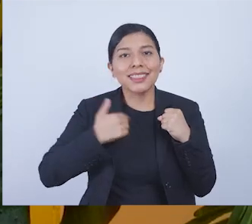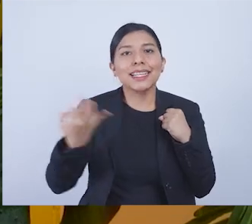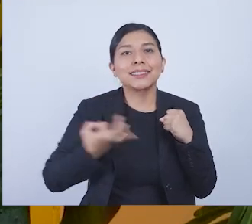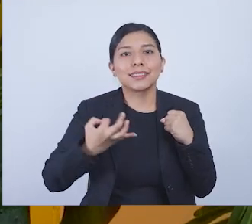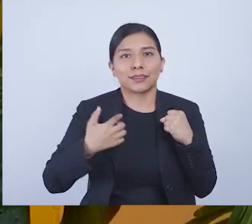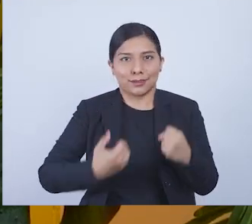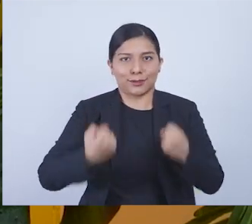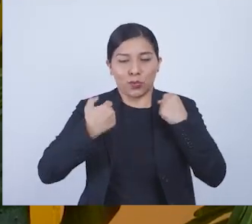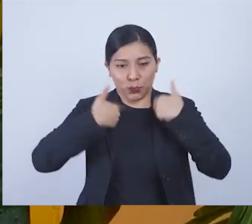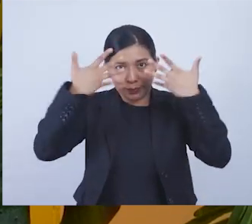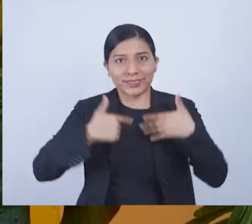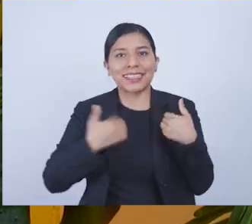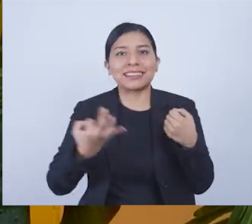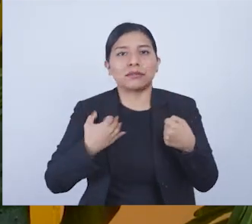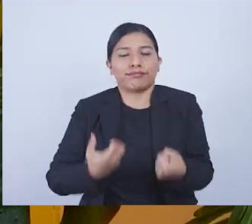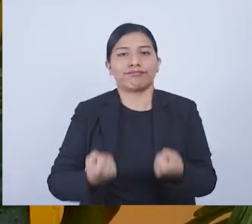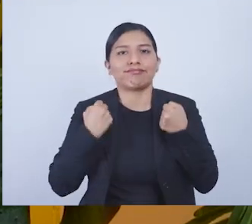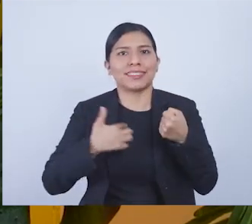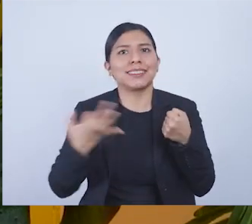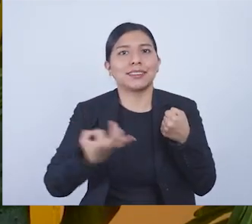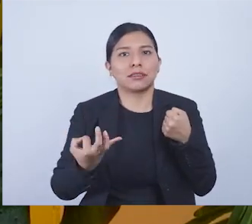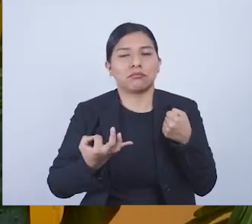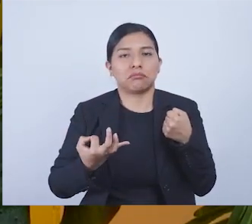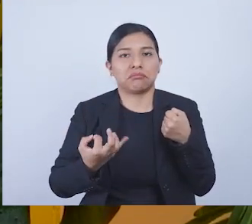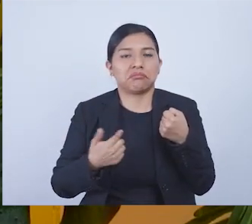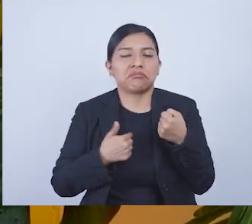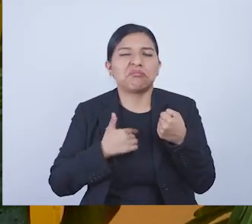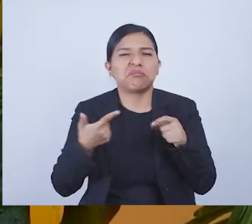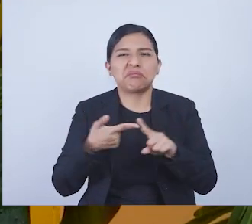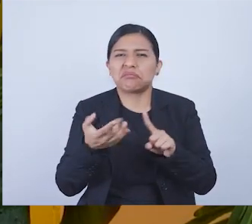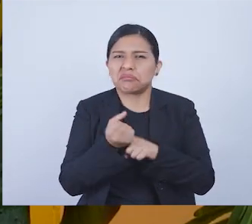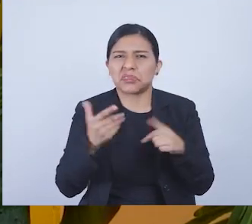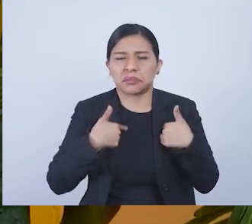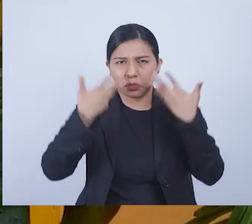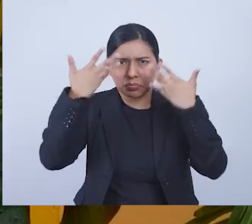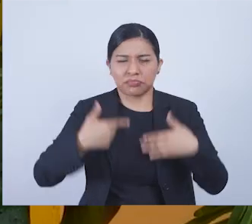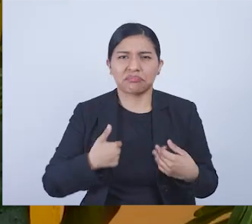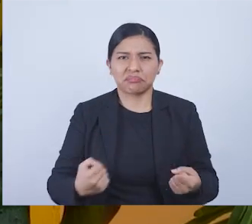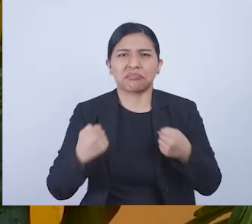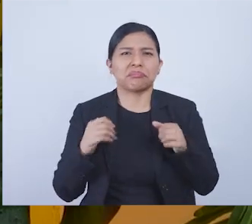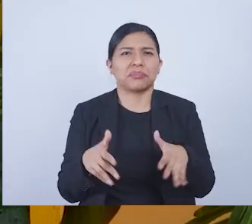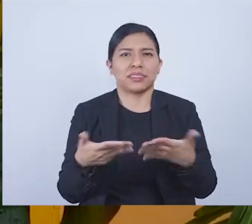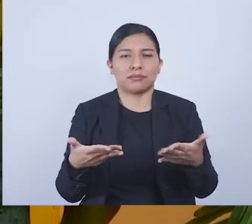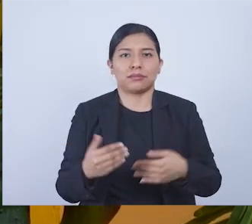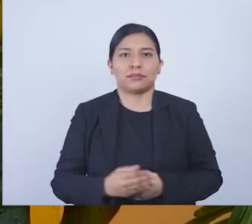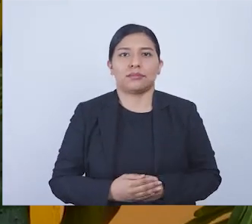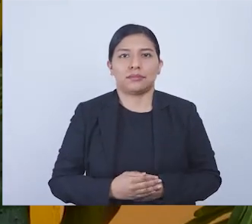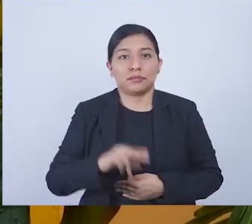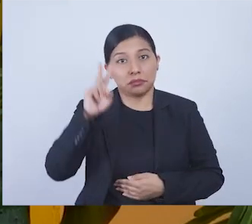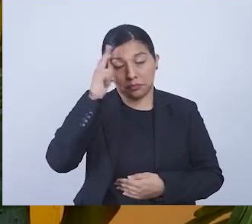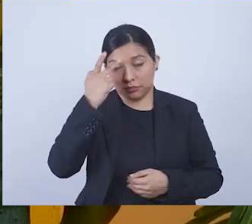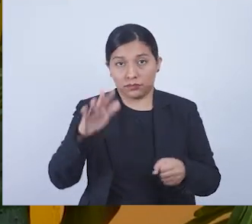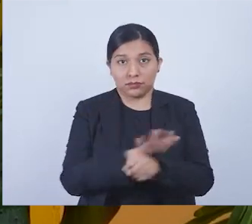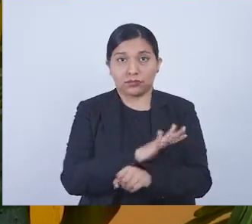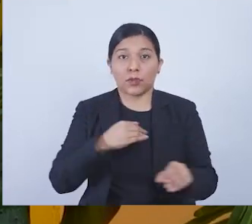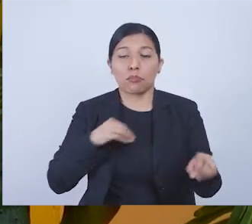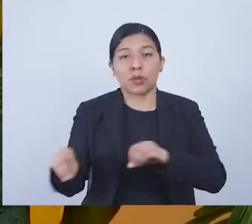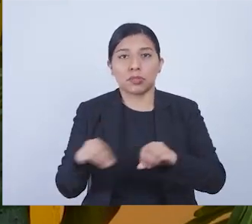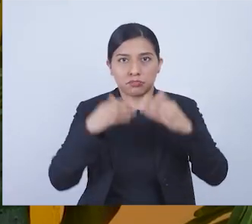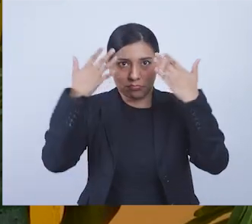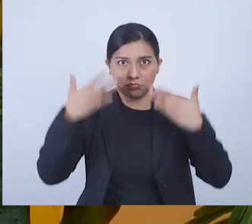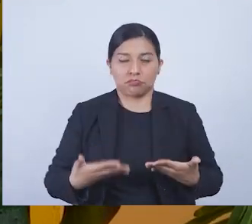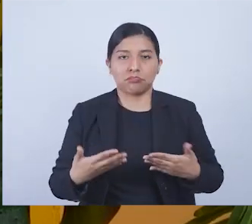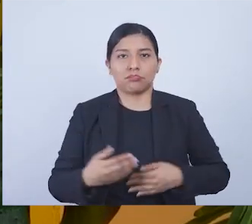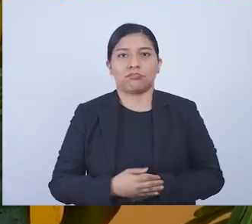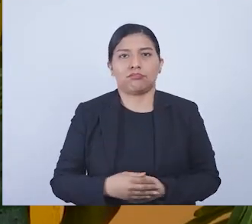del cuerpo, yo creo que el movimiento es la finalidad del cuerpo. Y me refiero a todo tipo de movimiento físico,